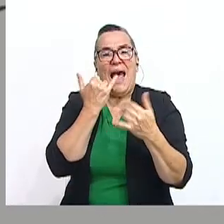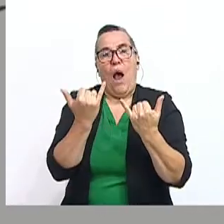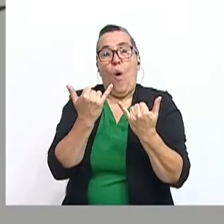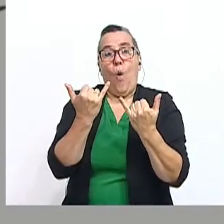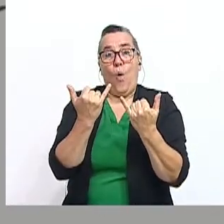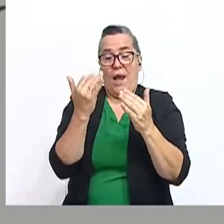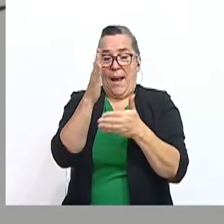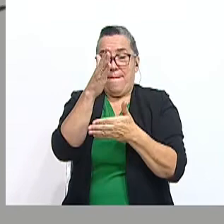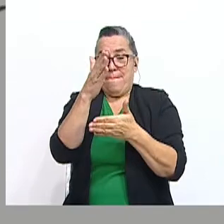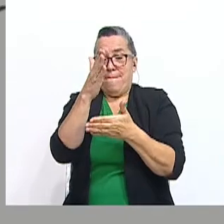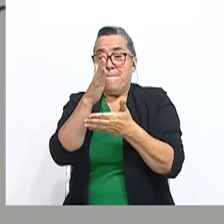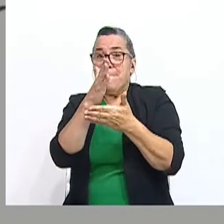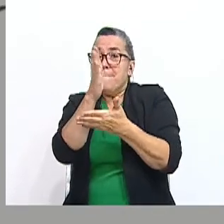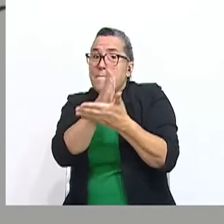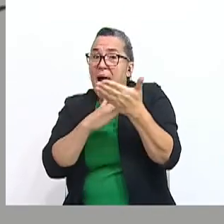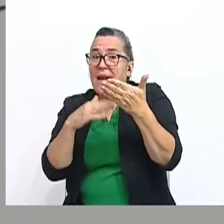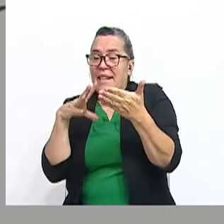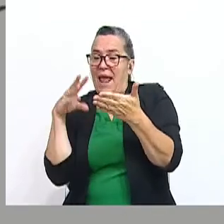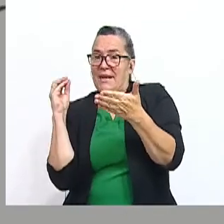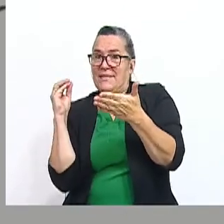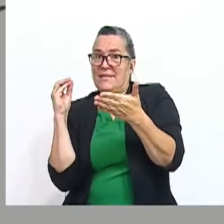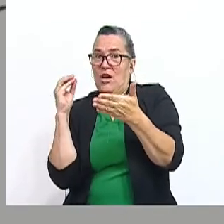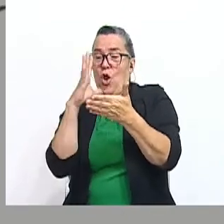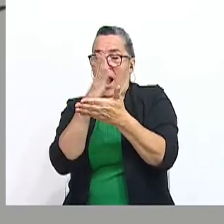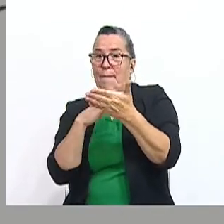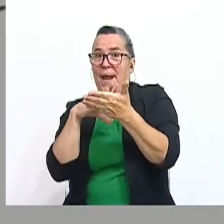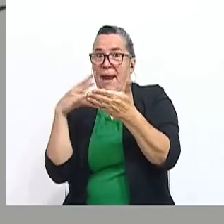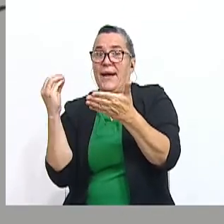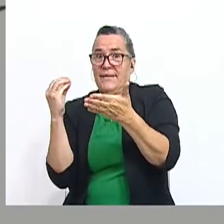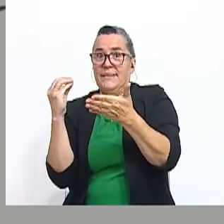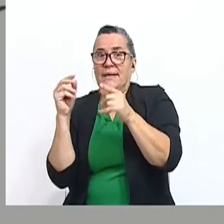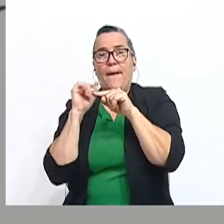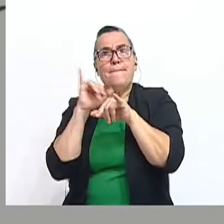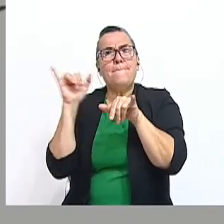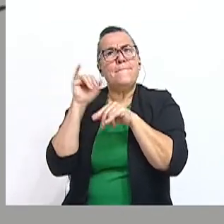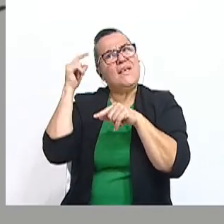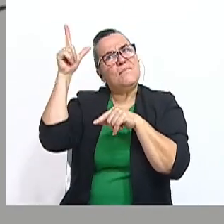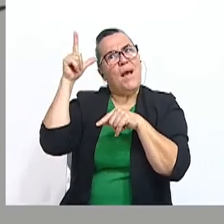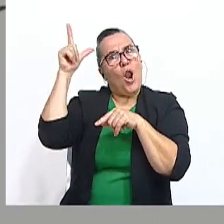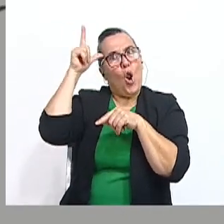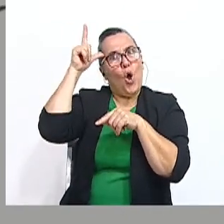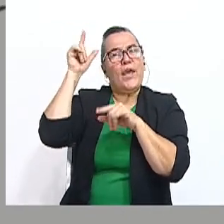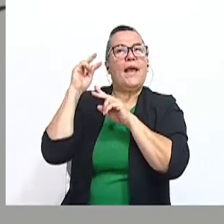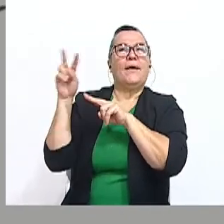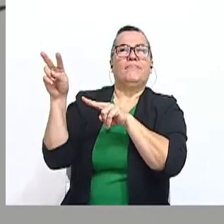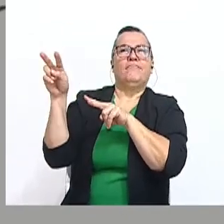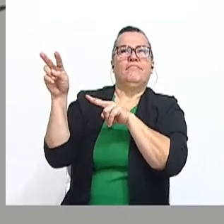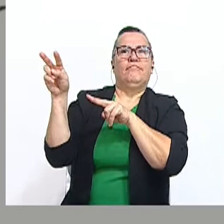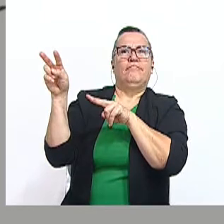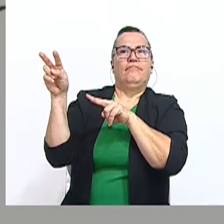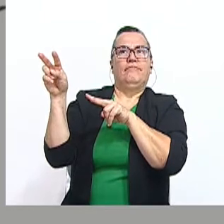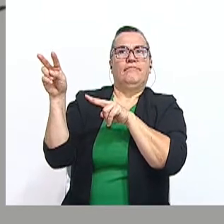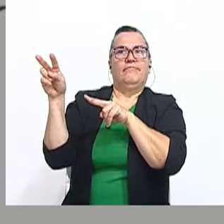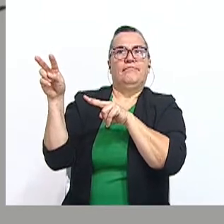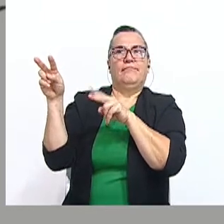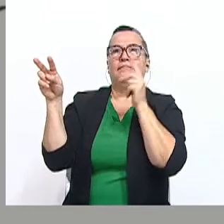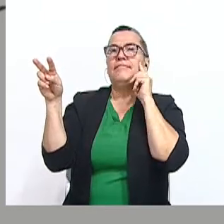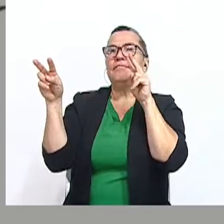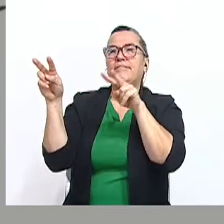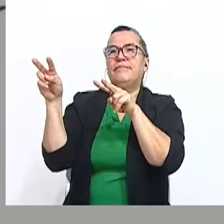en la parte exterior, pero es exactamente la misma lógica. ¿Quieren ver? Bueno,